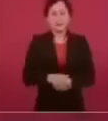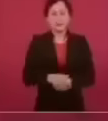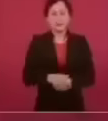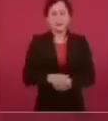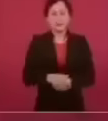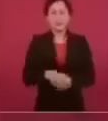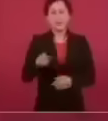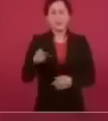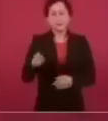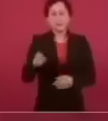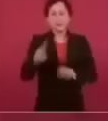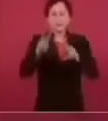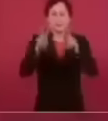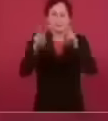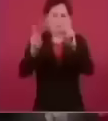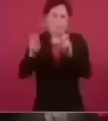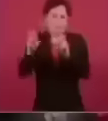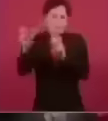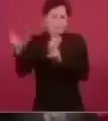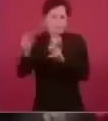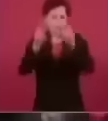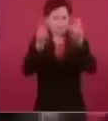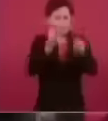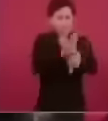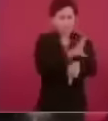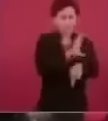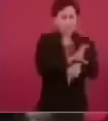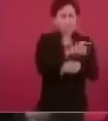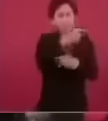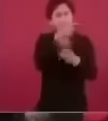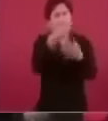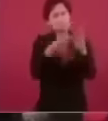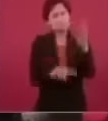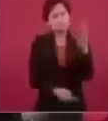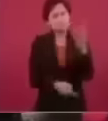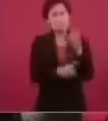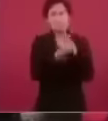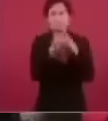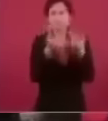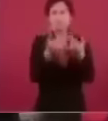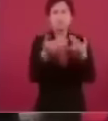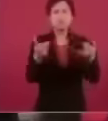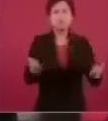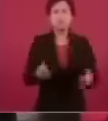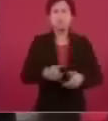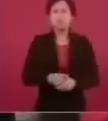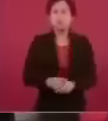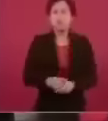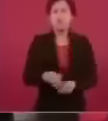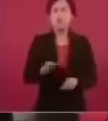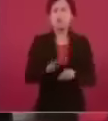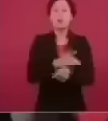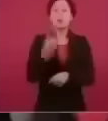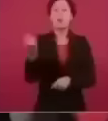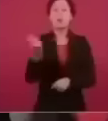pero en el sector energético ningún problema, porque incluso en lo de Talos